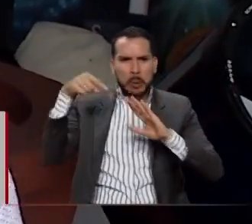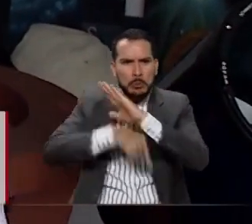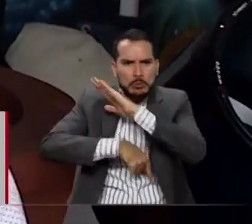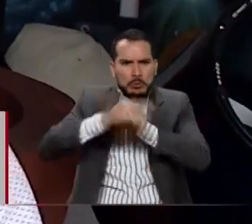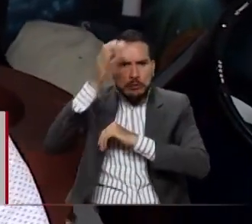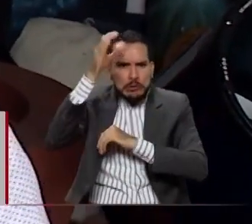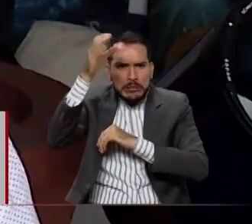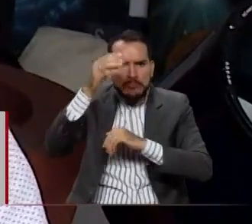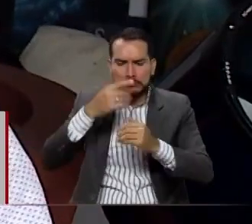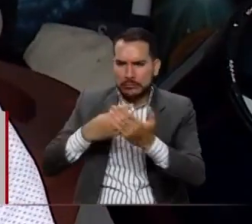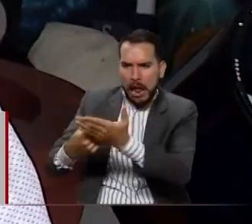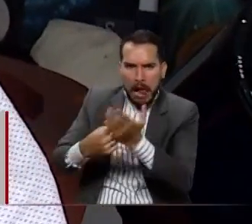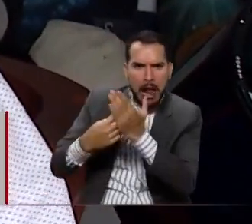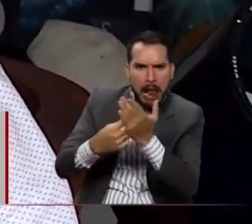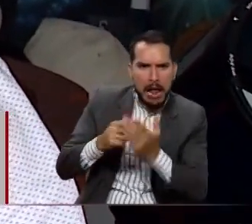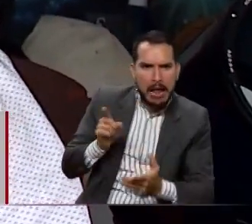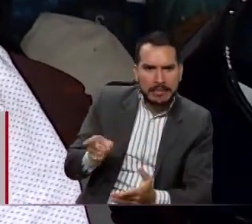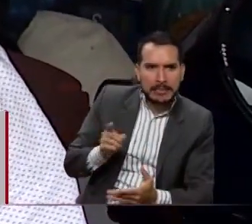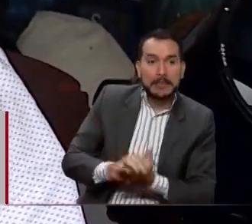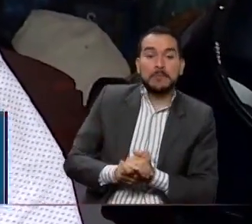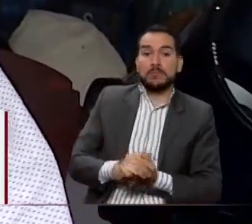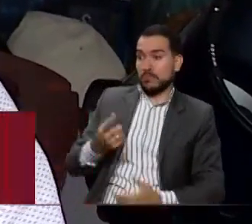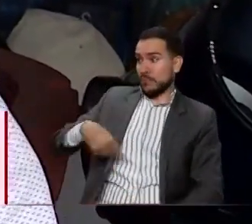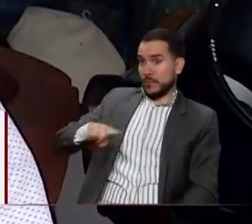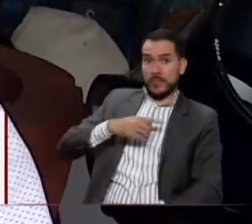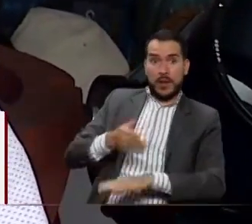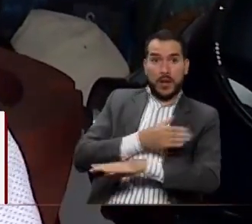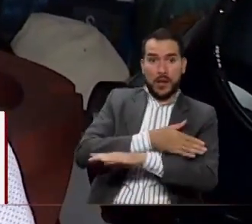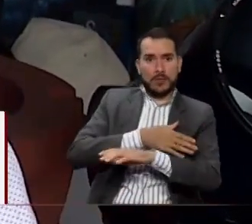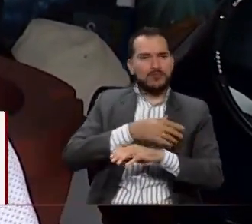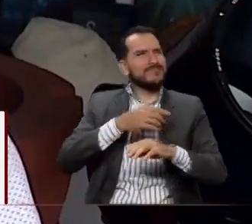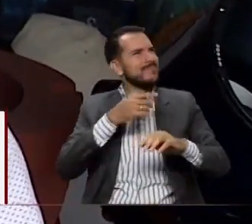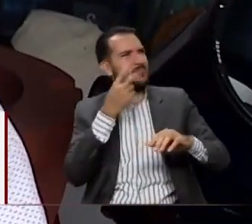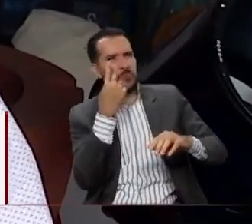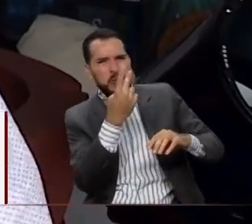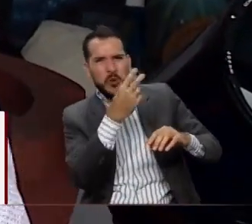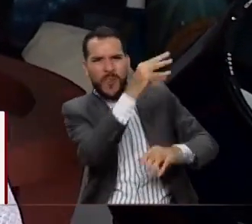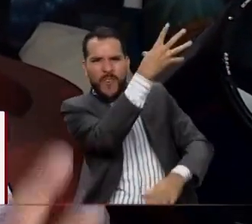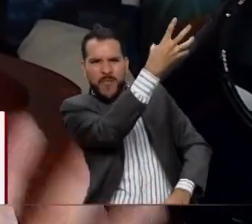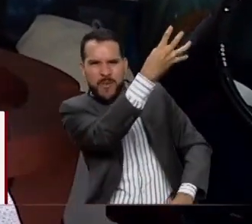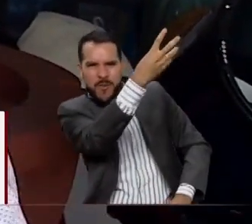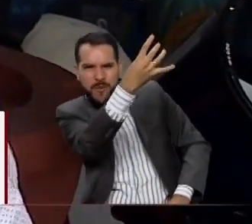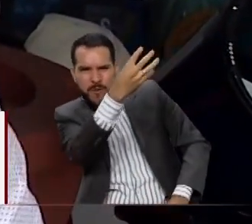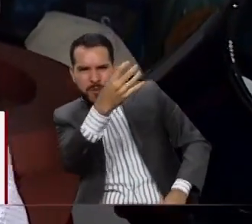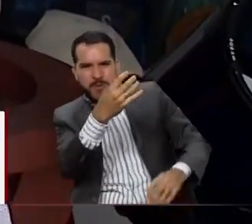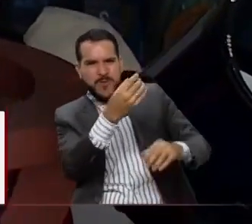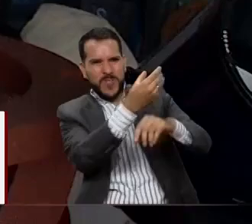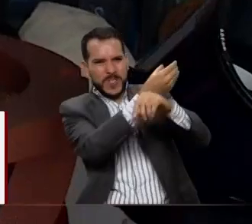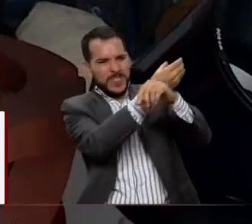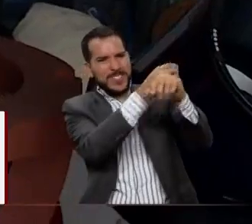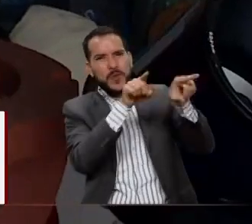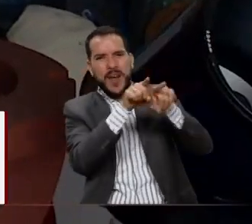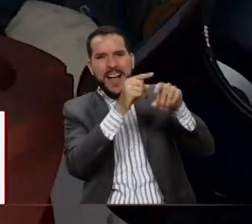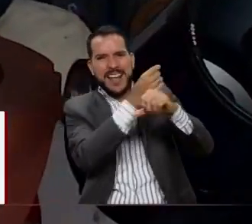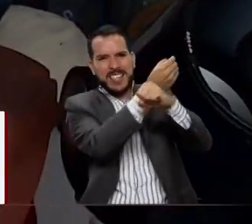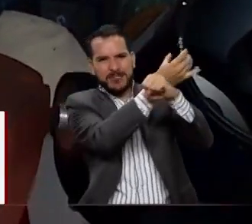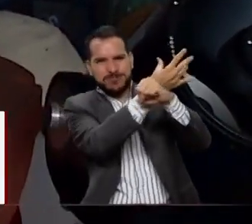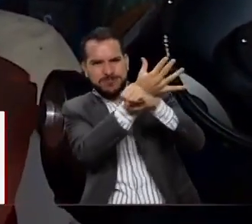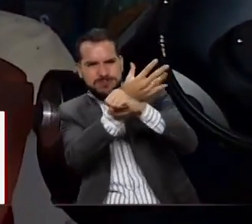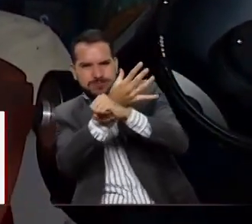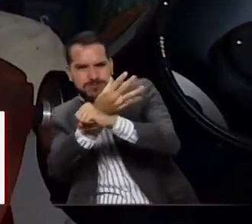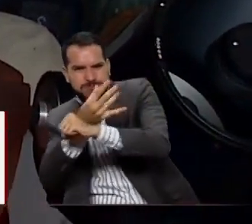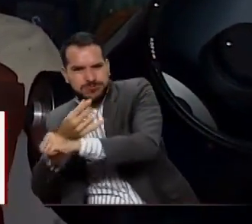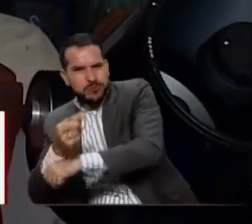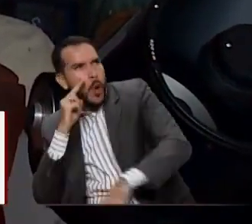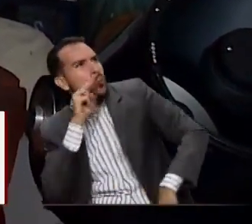asteroides eh con ayuda de la Universidad de simons Texas Estados Unidos hay un equipo que está ubicado en Hawaii Ellos nos comparten imágenes